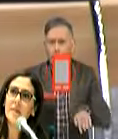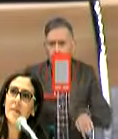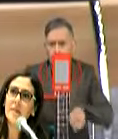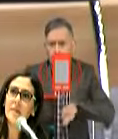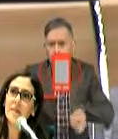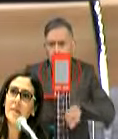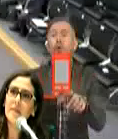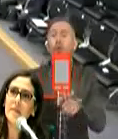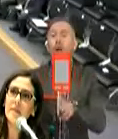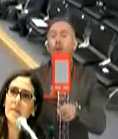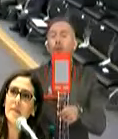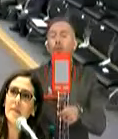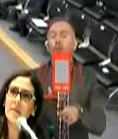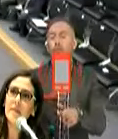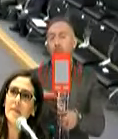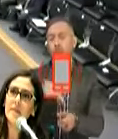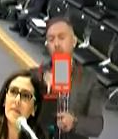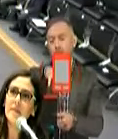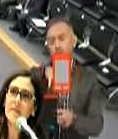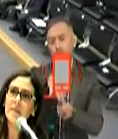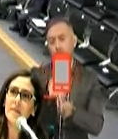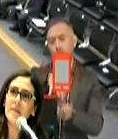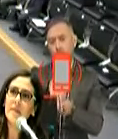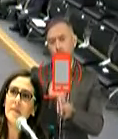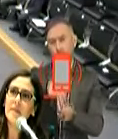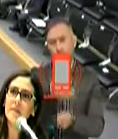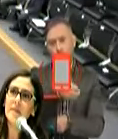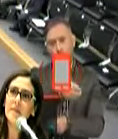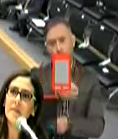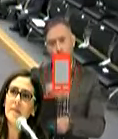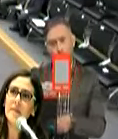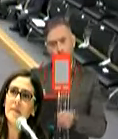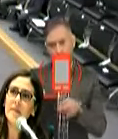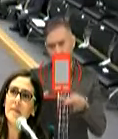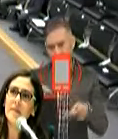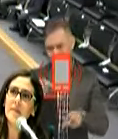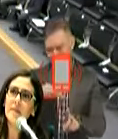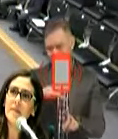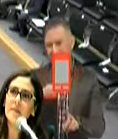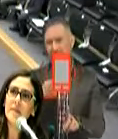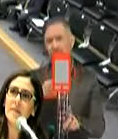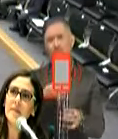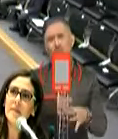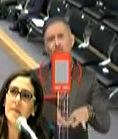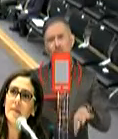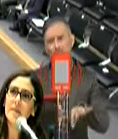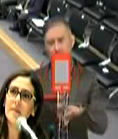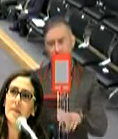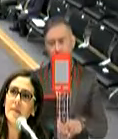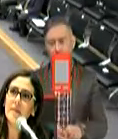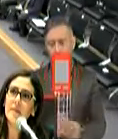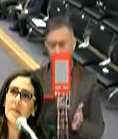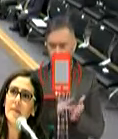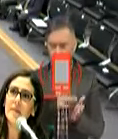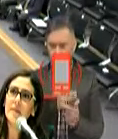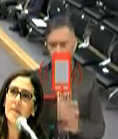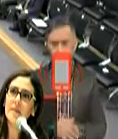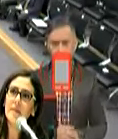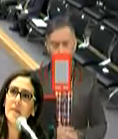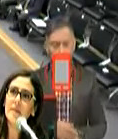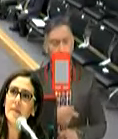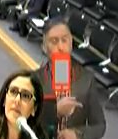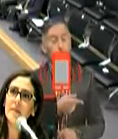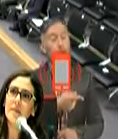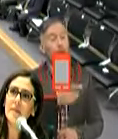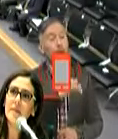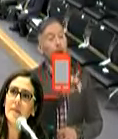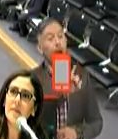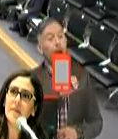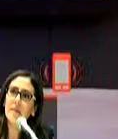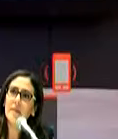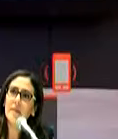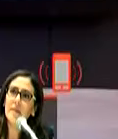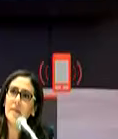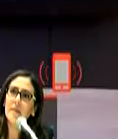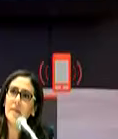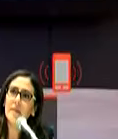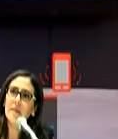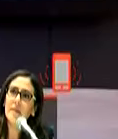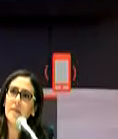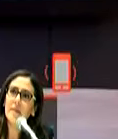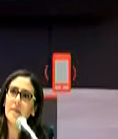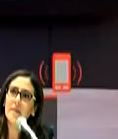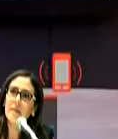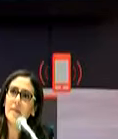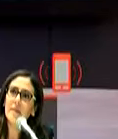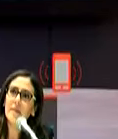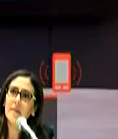las fuerzas políticas al margen de los gobiernos. Uh-huh. Por lo pronto, el presidente del Observador dijo que va a suspender sus actos públicos de